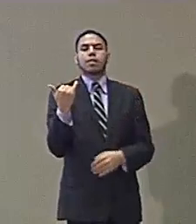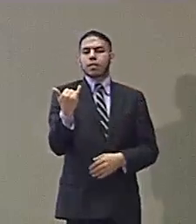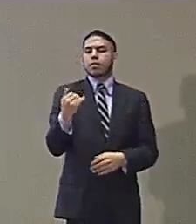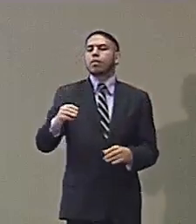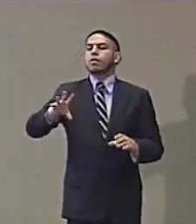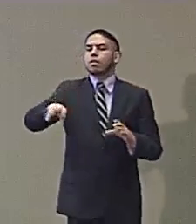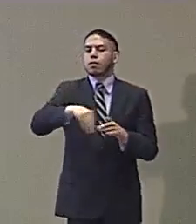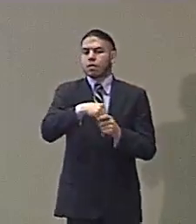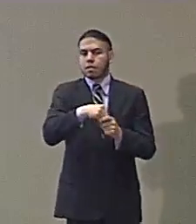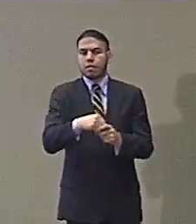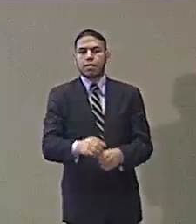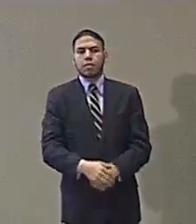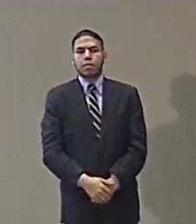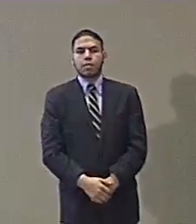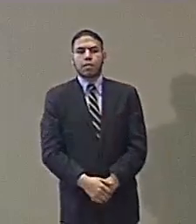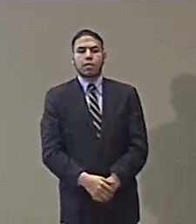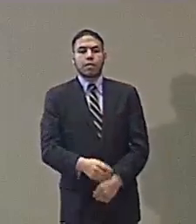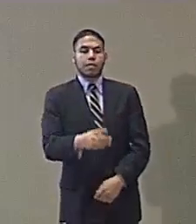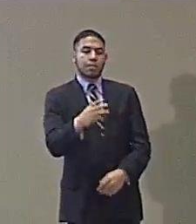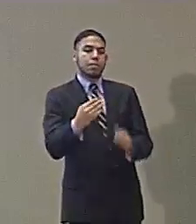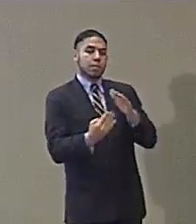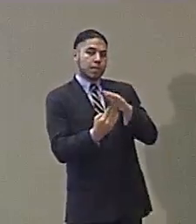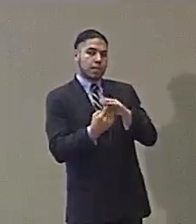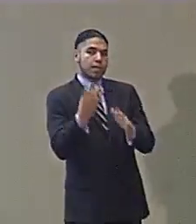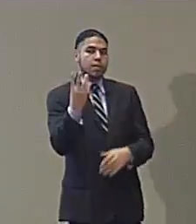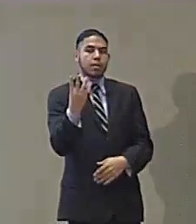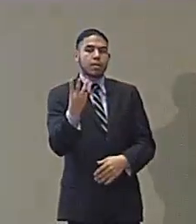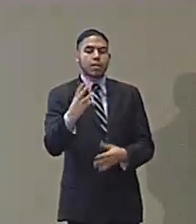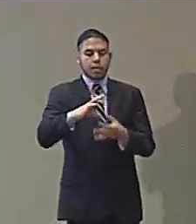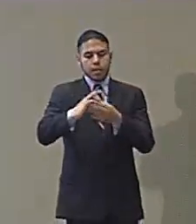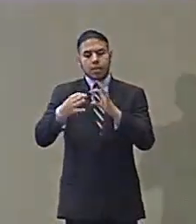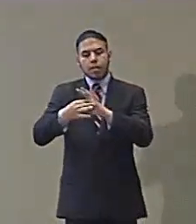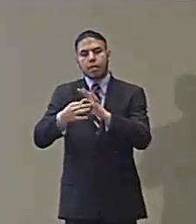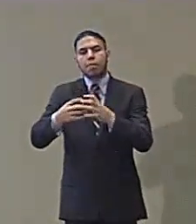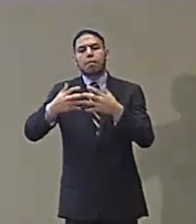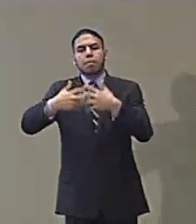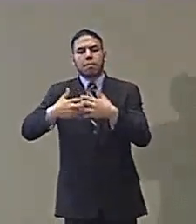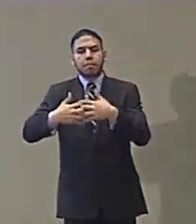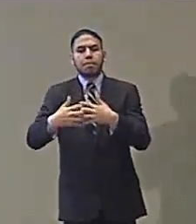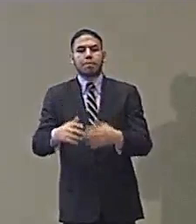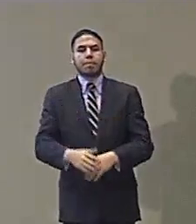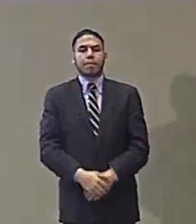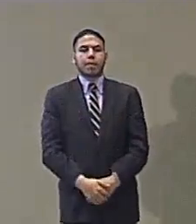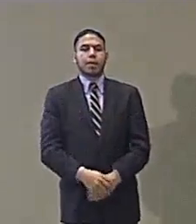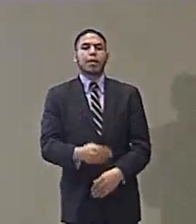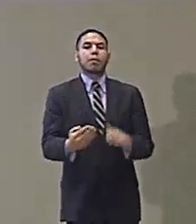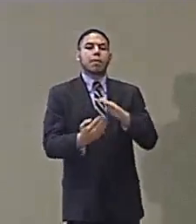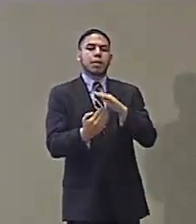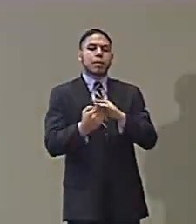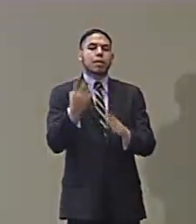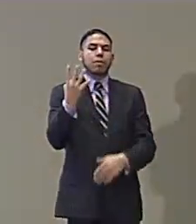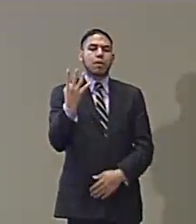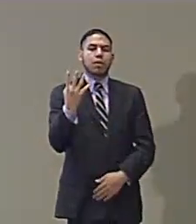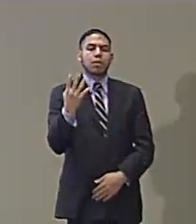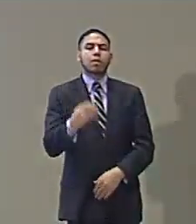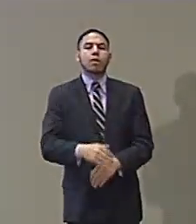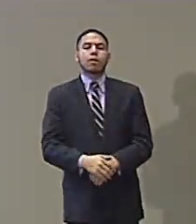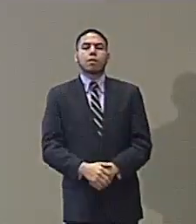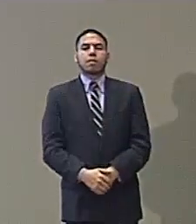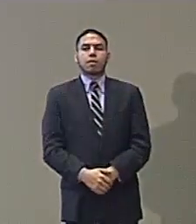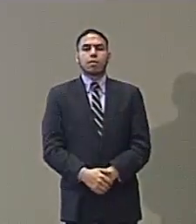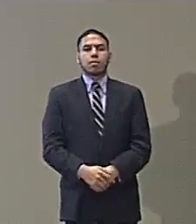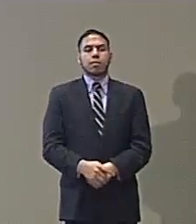desarrollo de cadenas productivas para el turismo mesa 4 turismo de reuniones y mesa 5